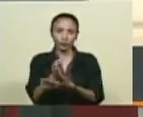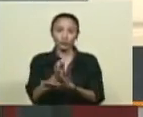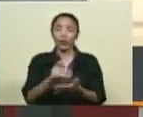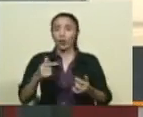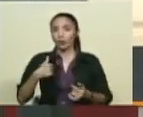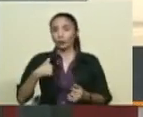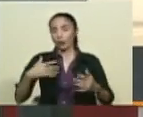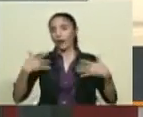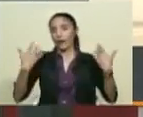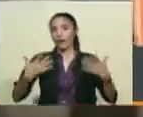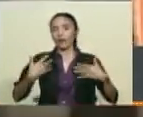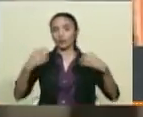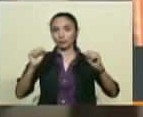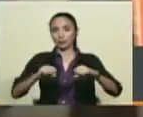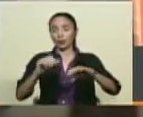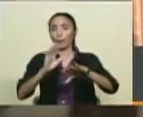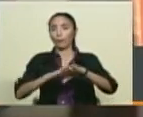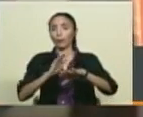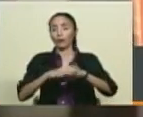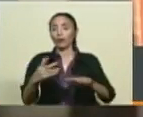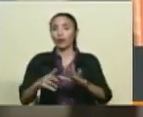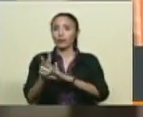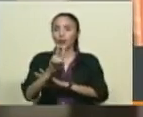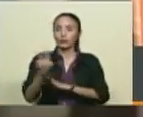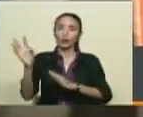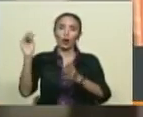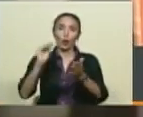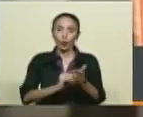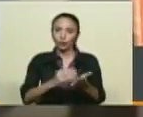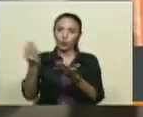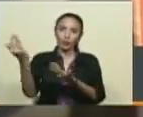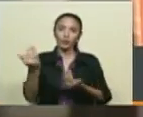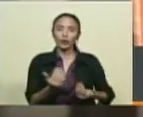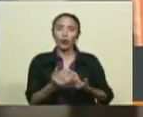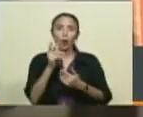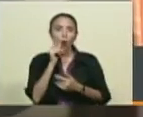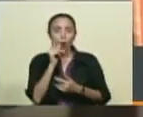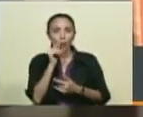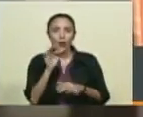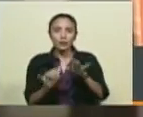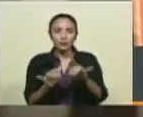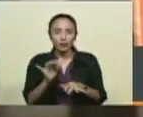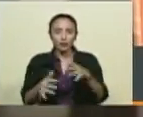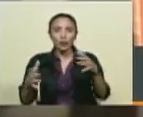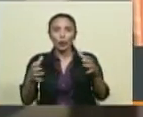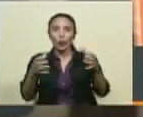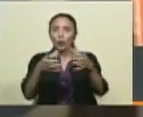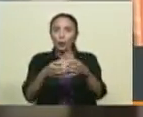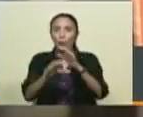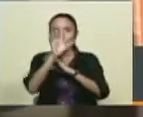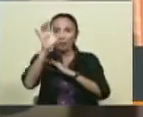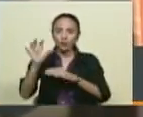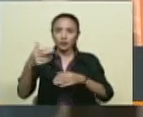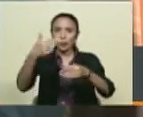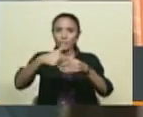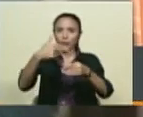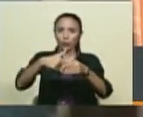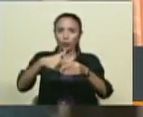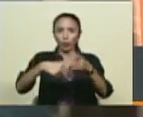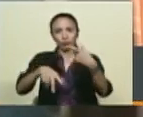que Venezuela haya recibido una vez más al secretario general de la Organización de Países Exportadores de Petróleo,